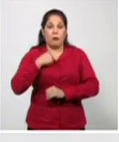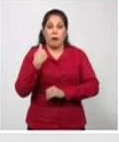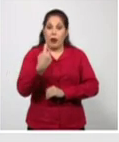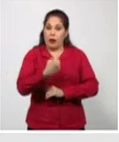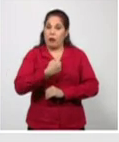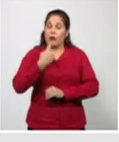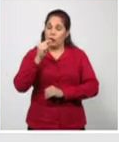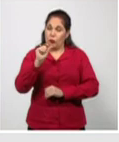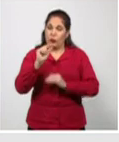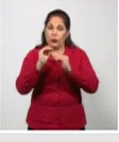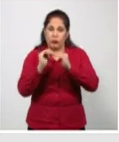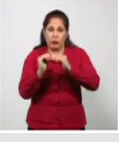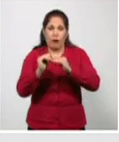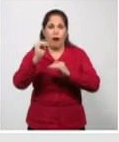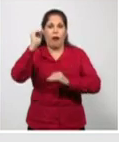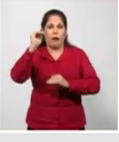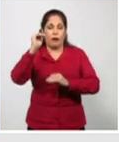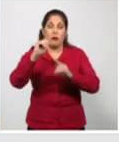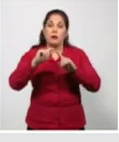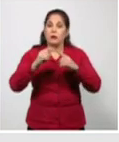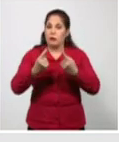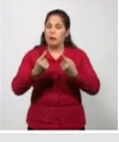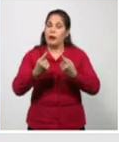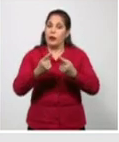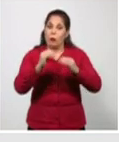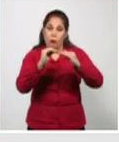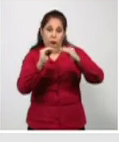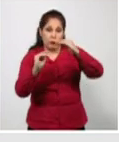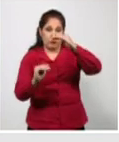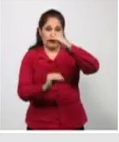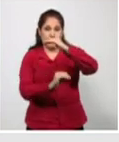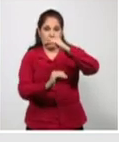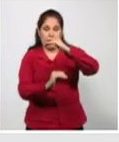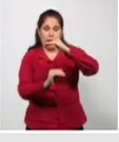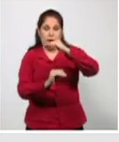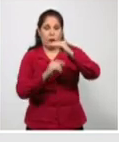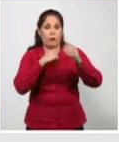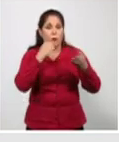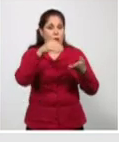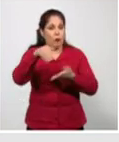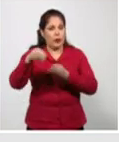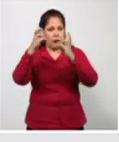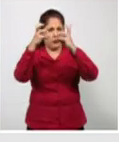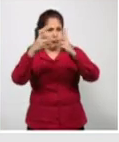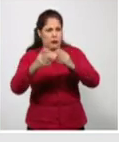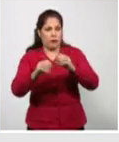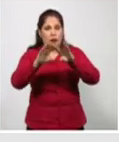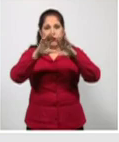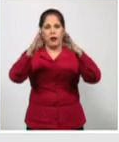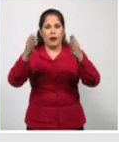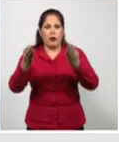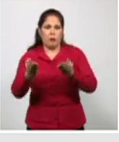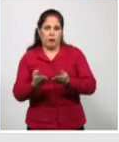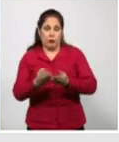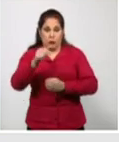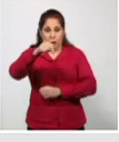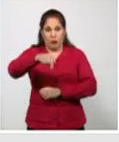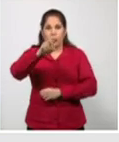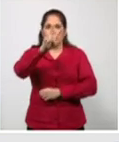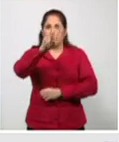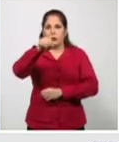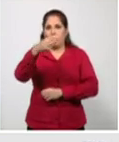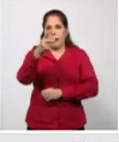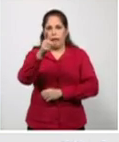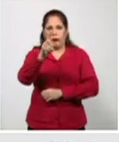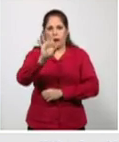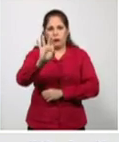alta, aunque queda por debajo de la letalidad del mundo, que hoy es 2,18%,